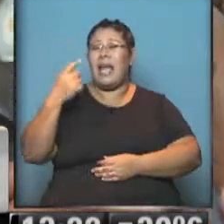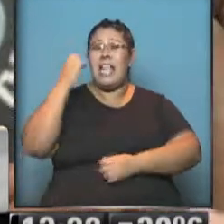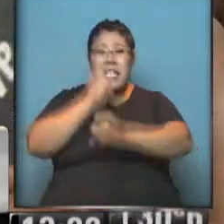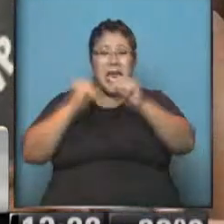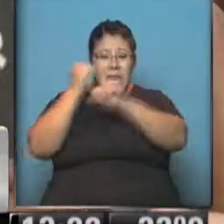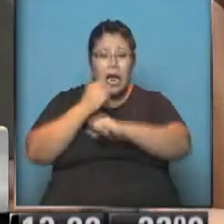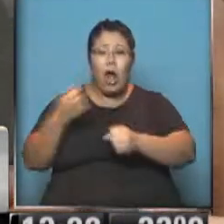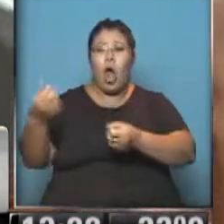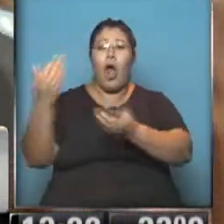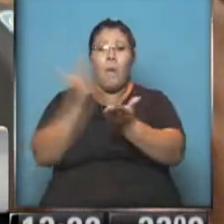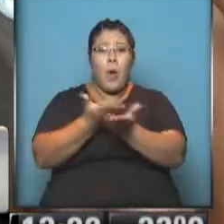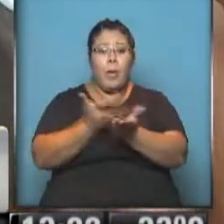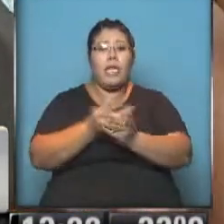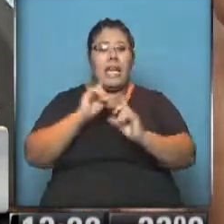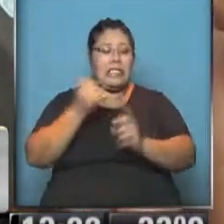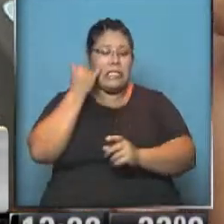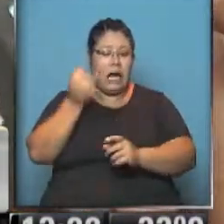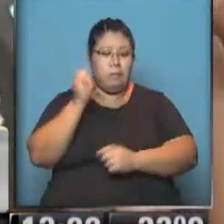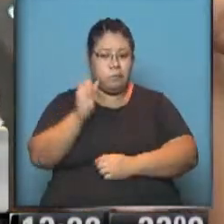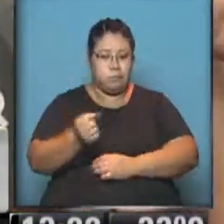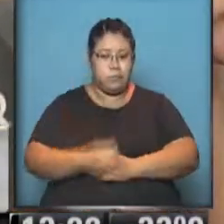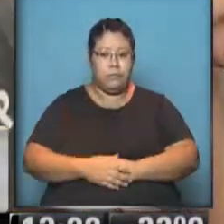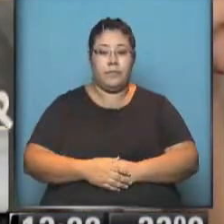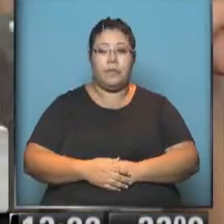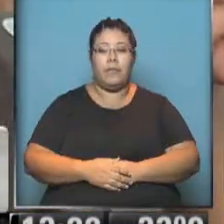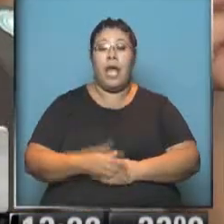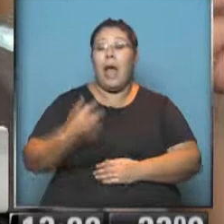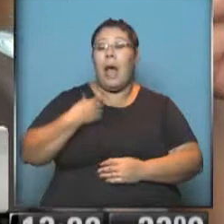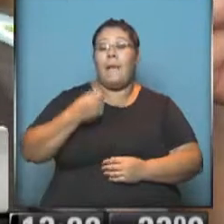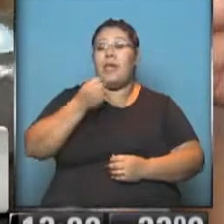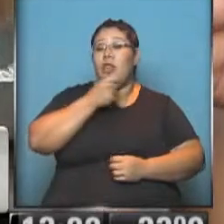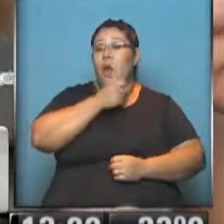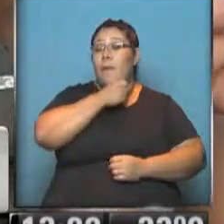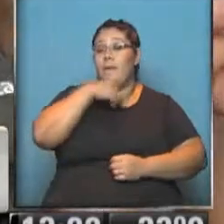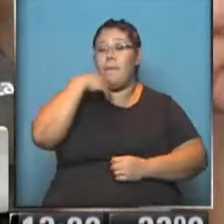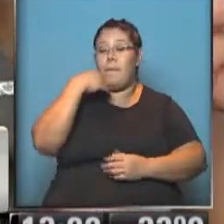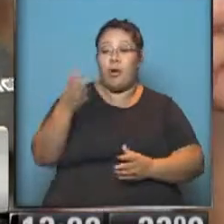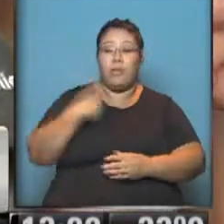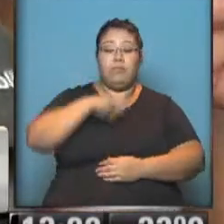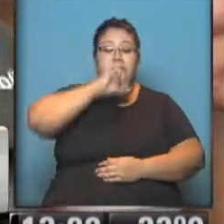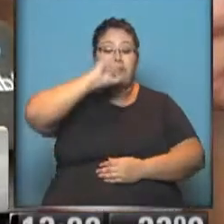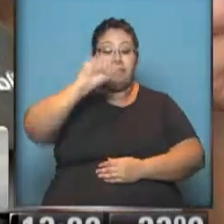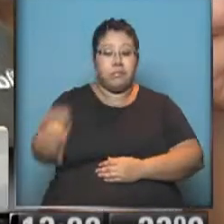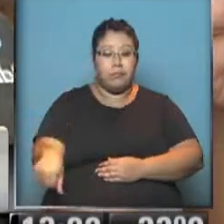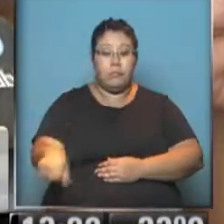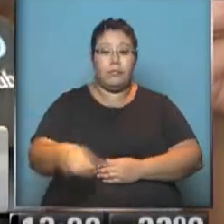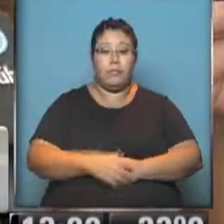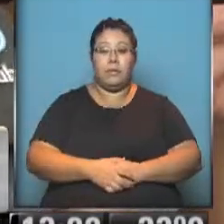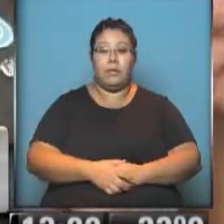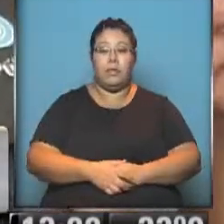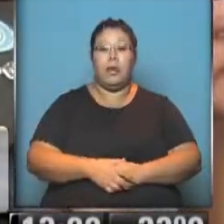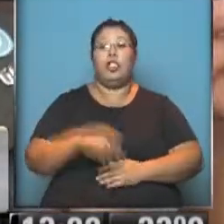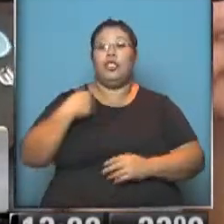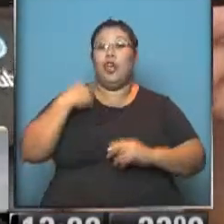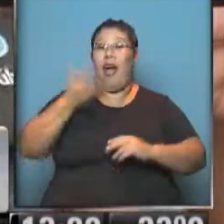escucharlo. Y como tenía un dolor personal que ameritaba que uno lo escuchara, a mí no me importaba lo que él decía porque no coincidía nada con él, y lo dije históricamente y lo